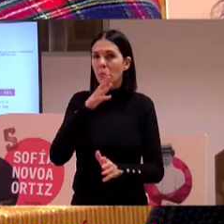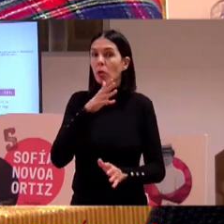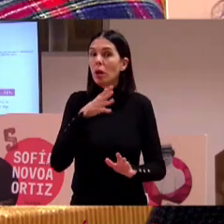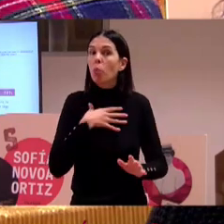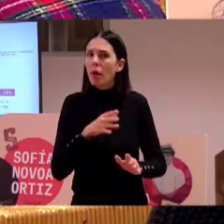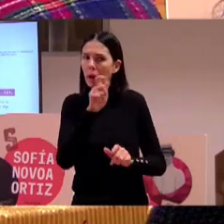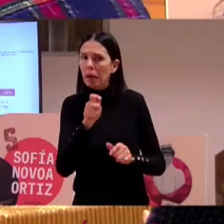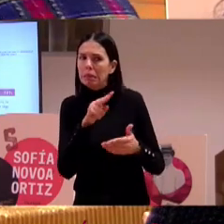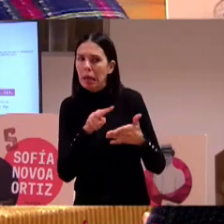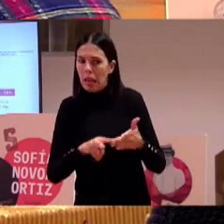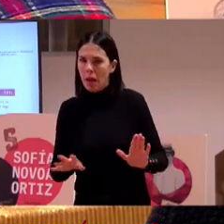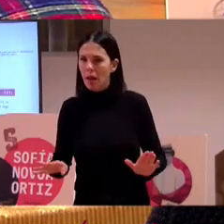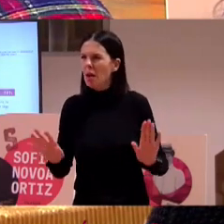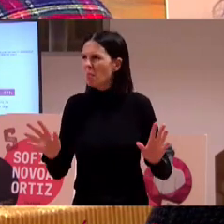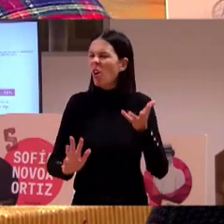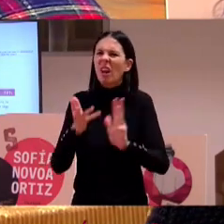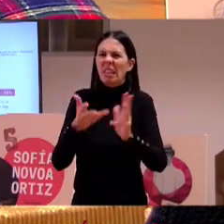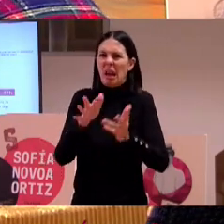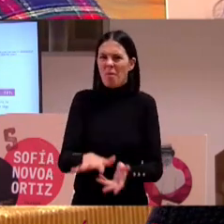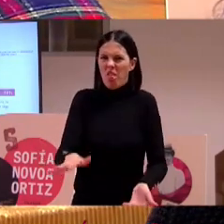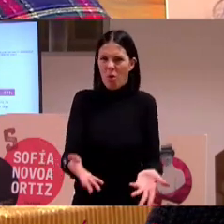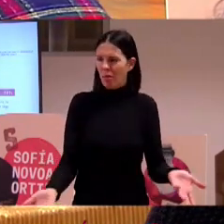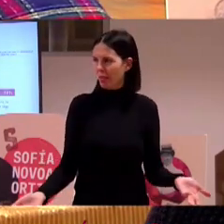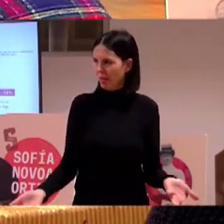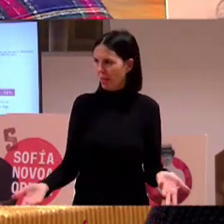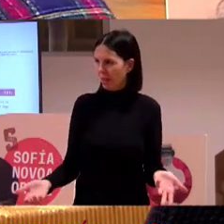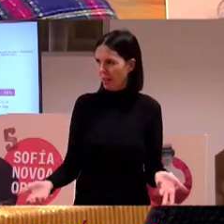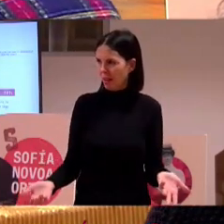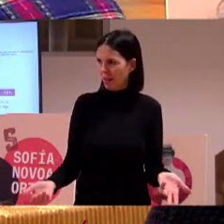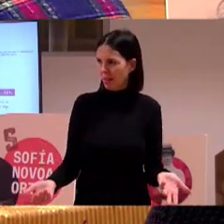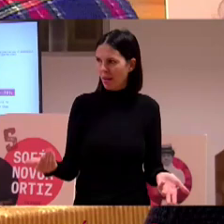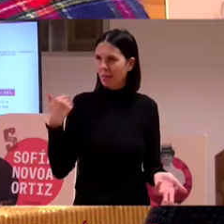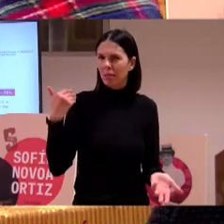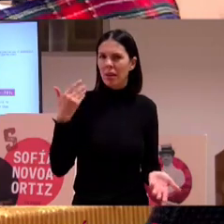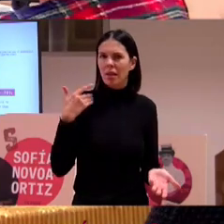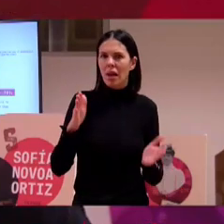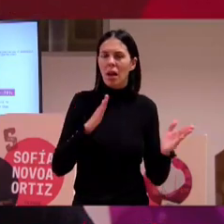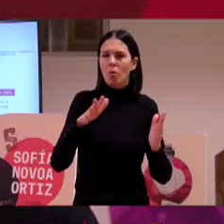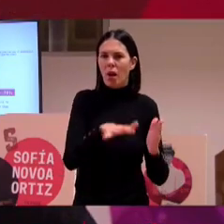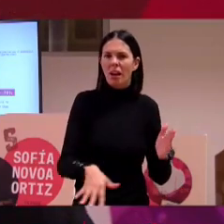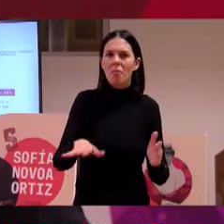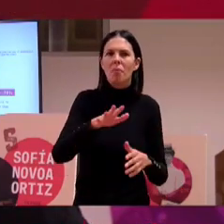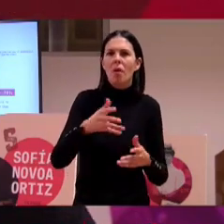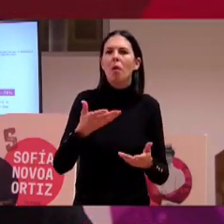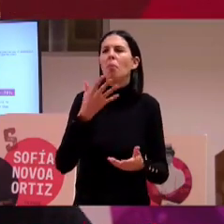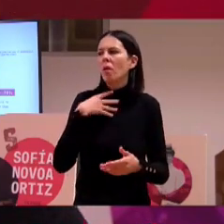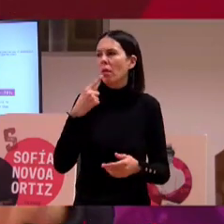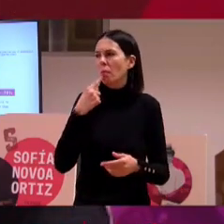Pero, por otro lado, ¿dónde las iba a quemar? Que ya no había sitio donde quemar cosas. ¿Sabes? Bueno, hombre, será por eso, en el monte.